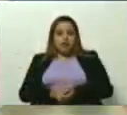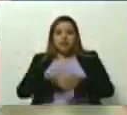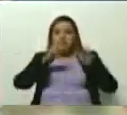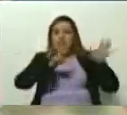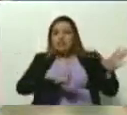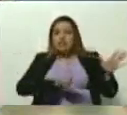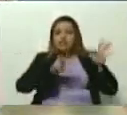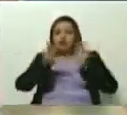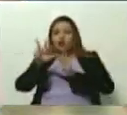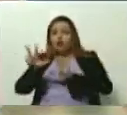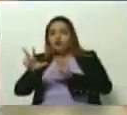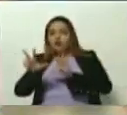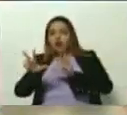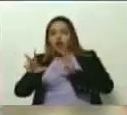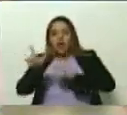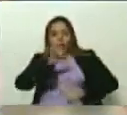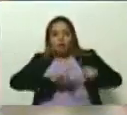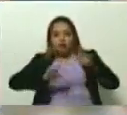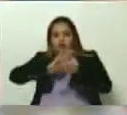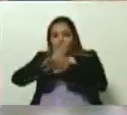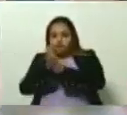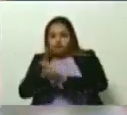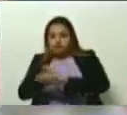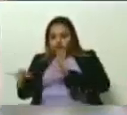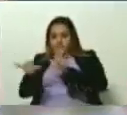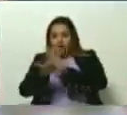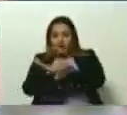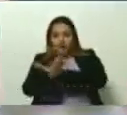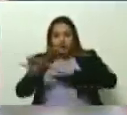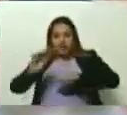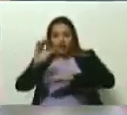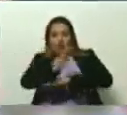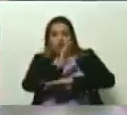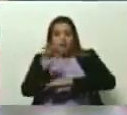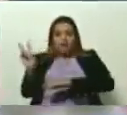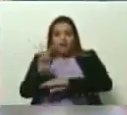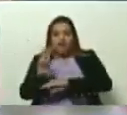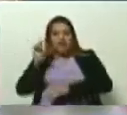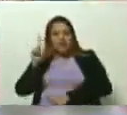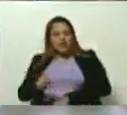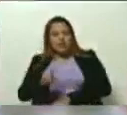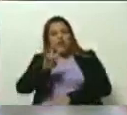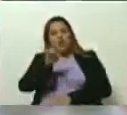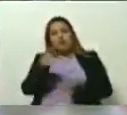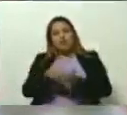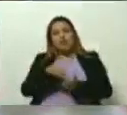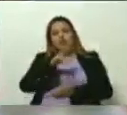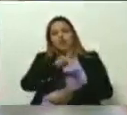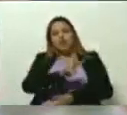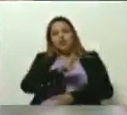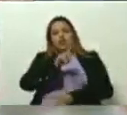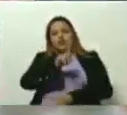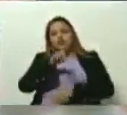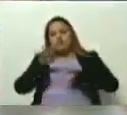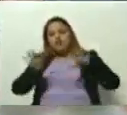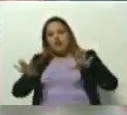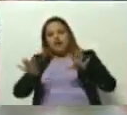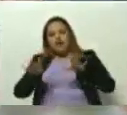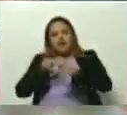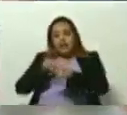laboratorios destruidos en la frontera colombo-venezolana, 2.219 kilómetros. Hemos